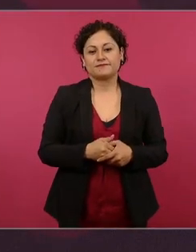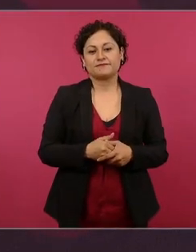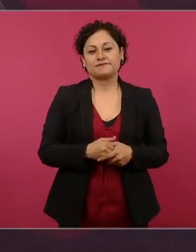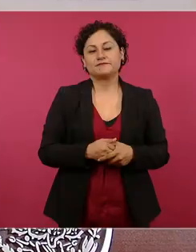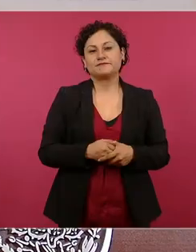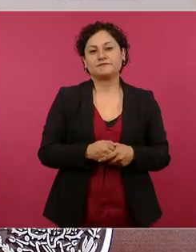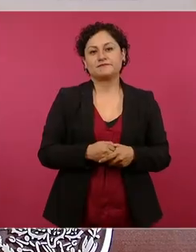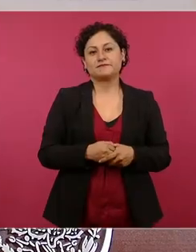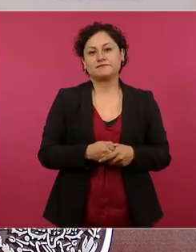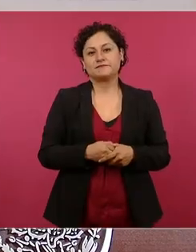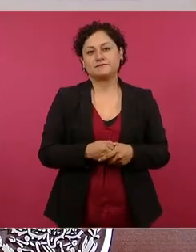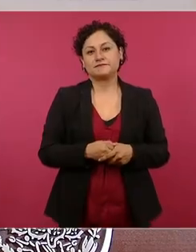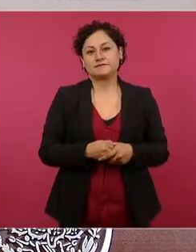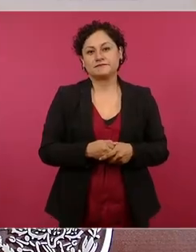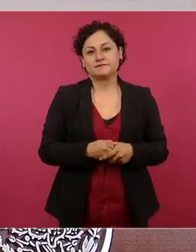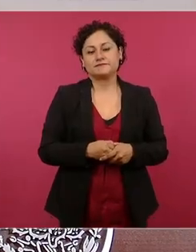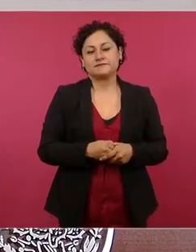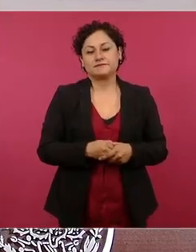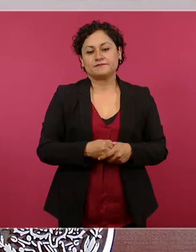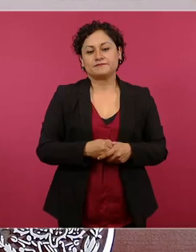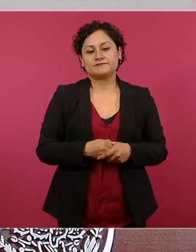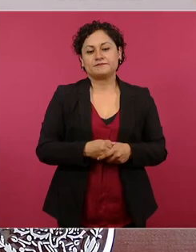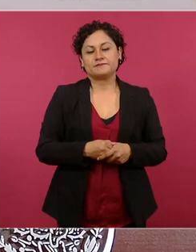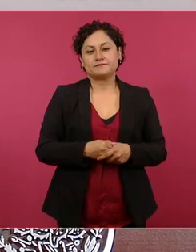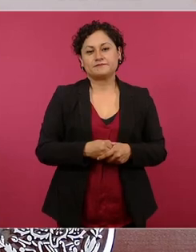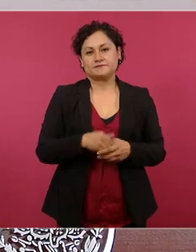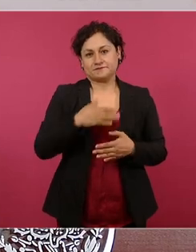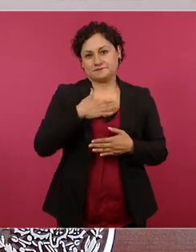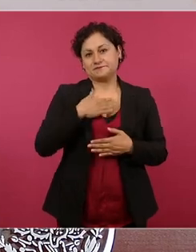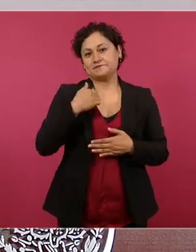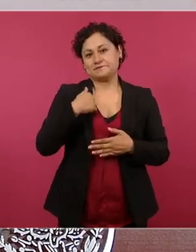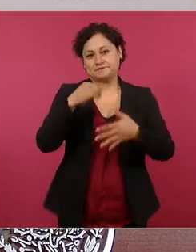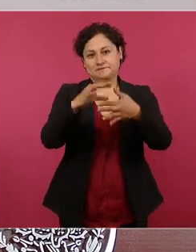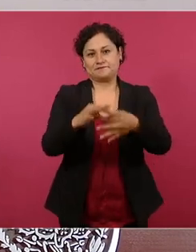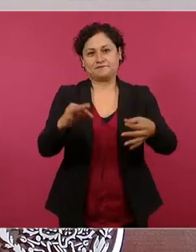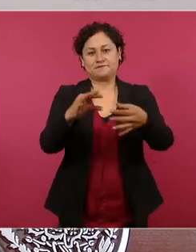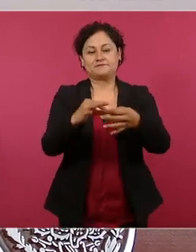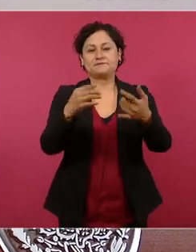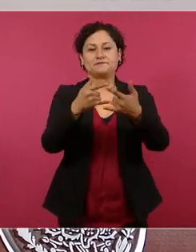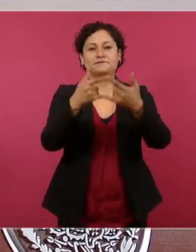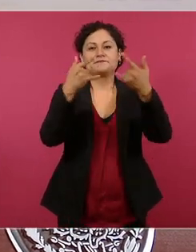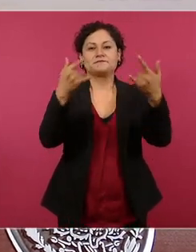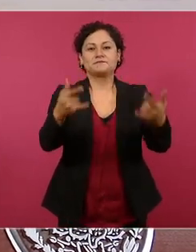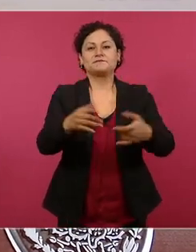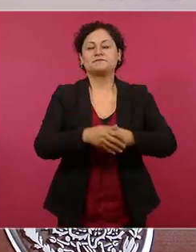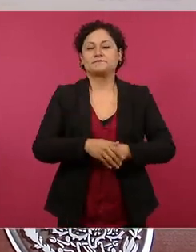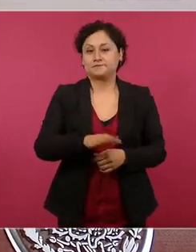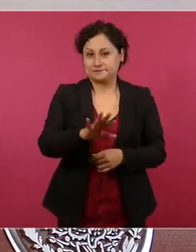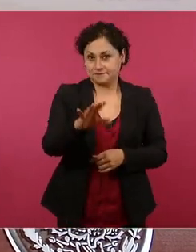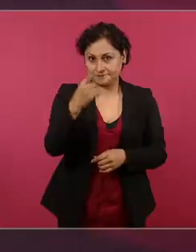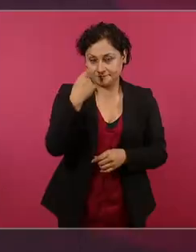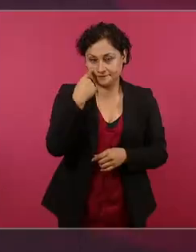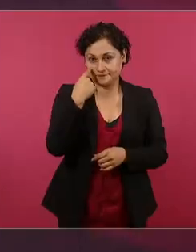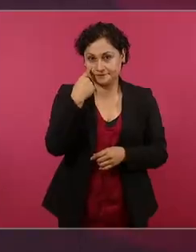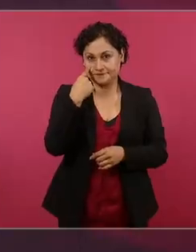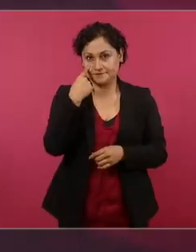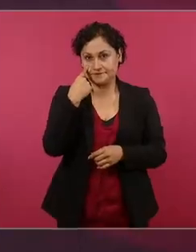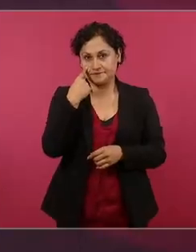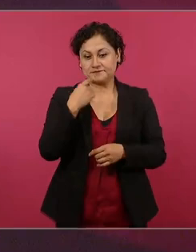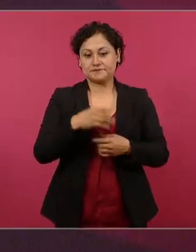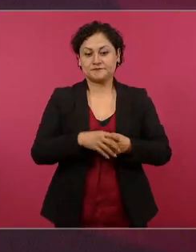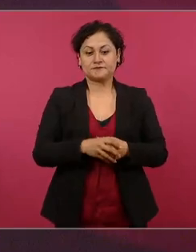Recuerdo, les comento una anécdota, que cuando me